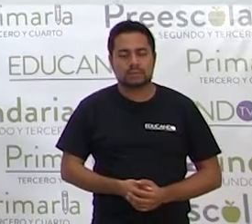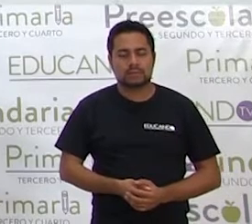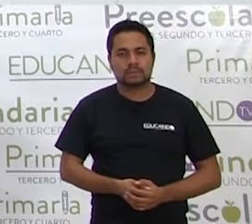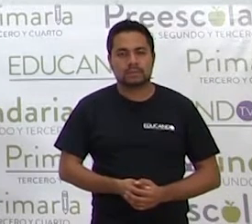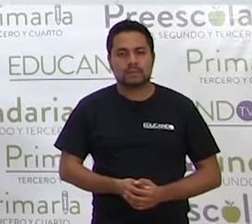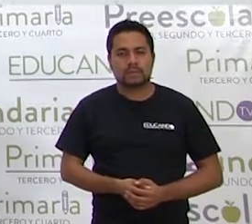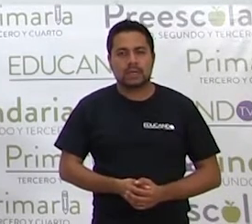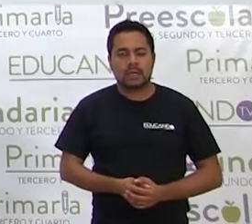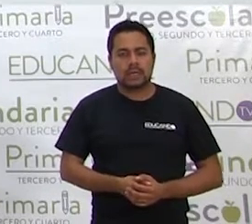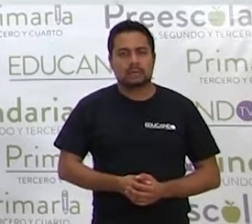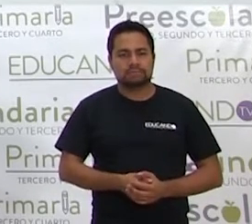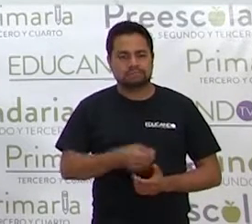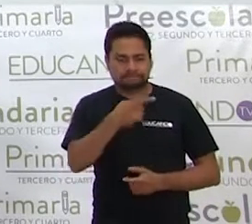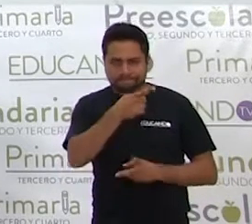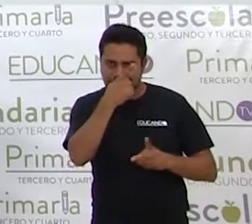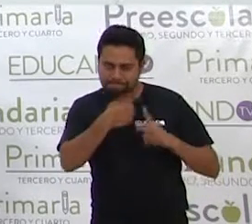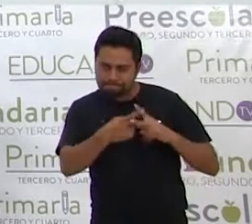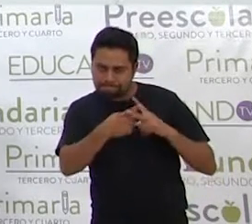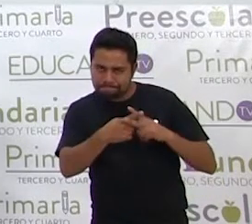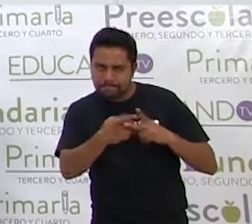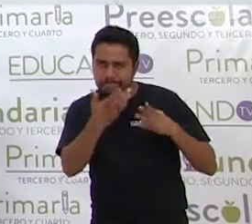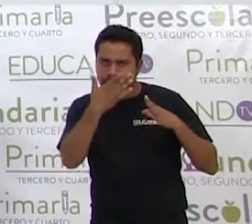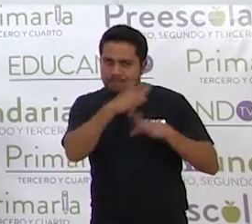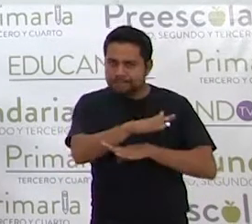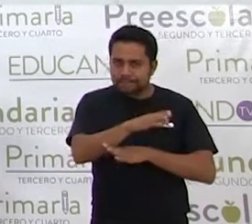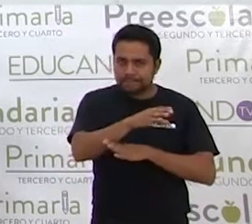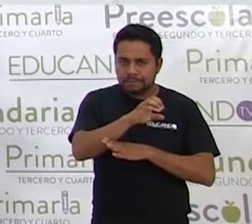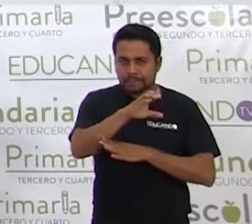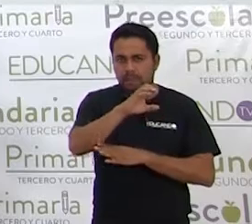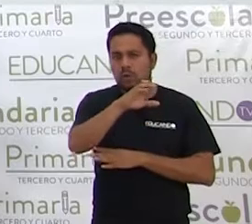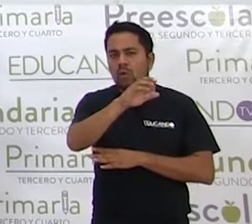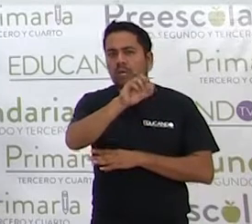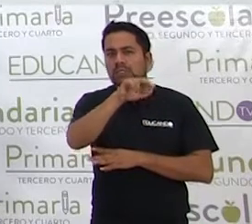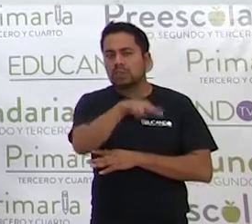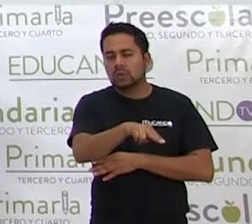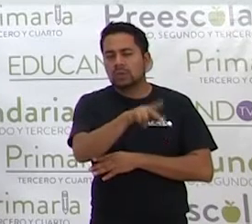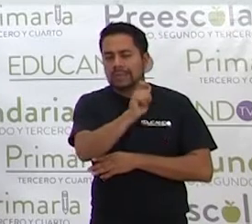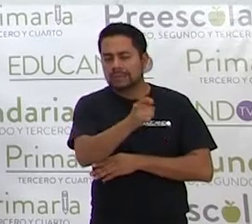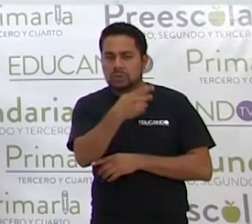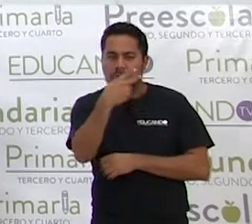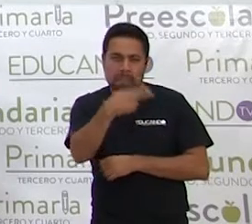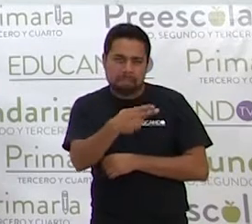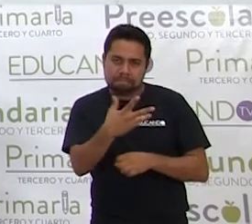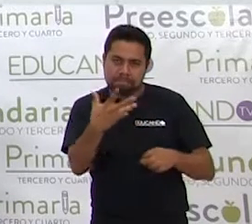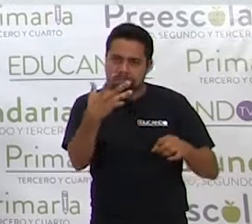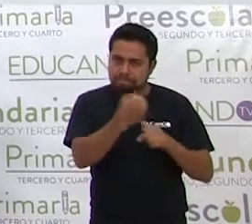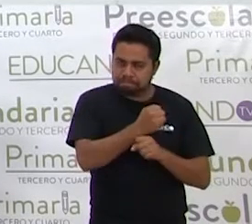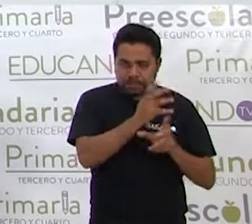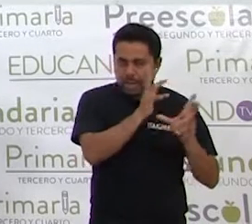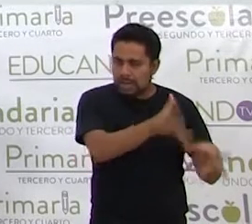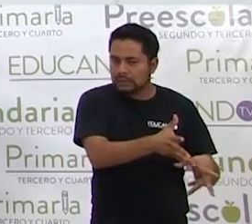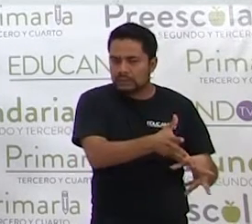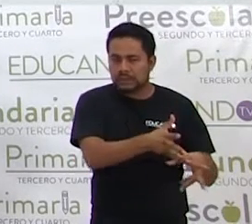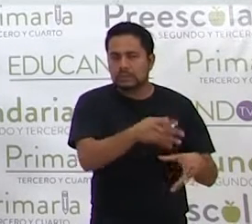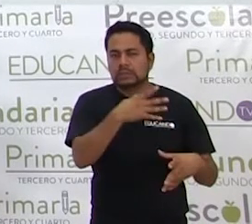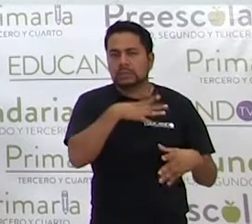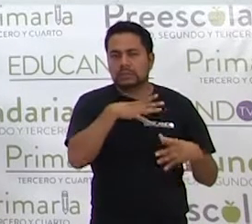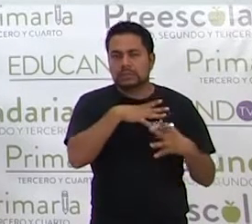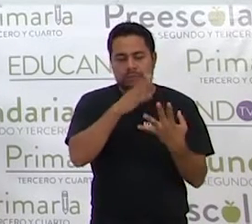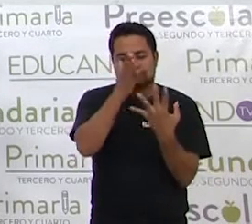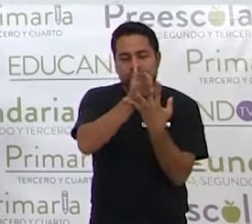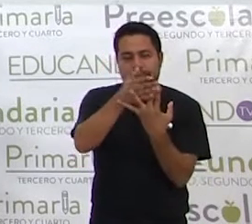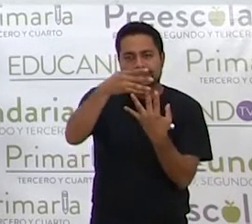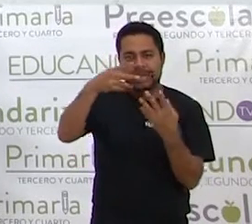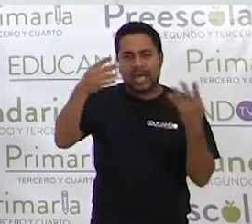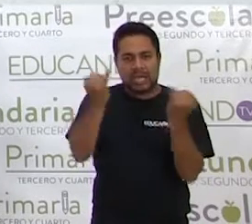cuando resolvemos problemas de ecuación así se le conoce si los que están los números o las ecuaciones que están